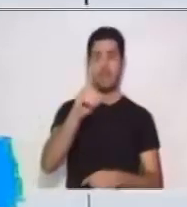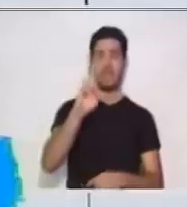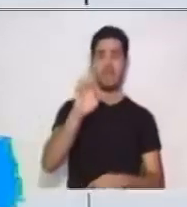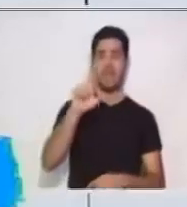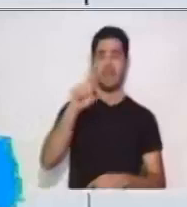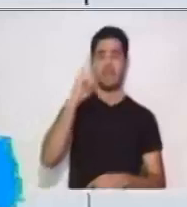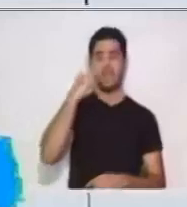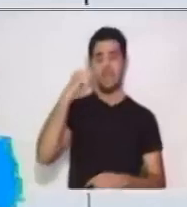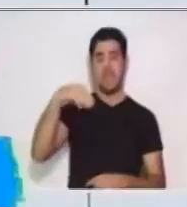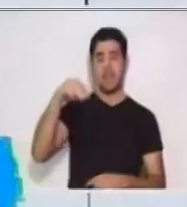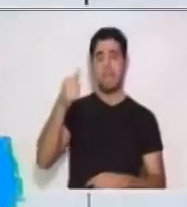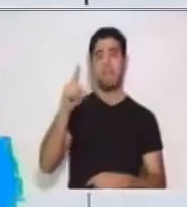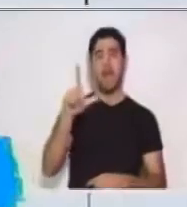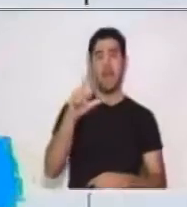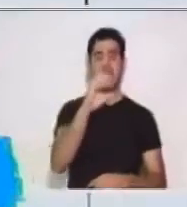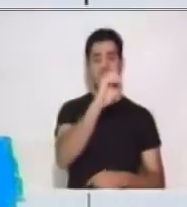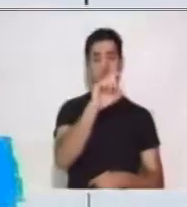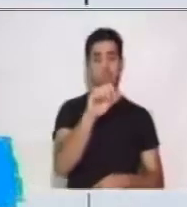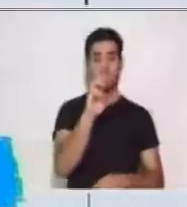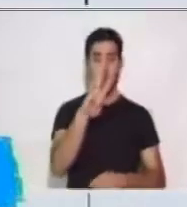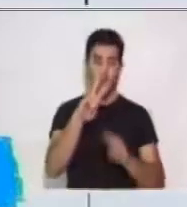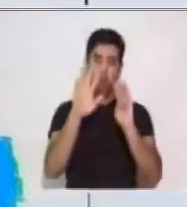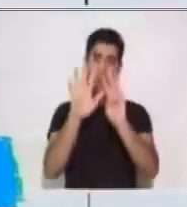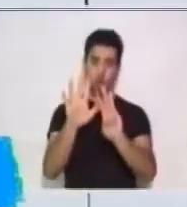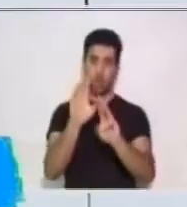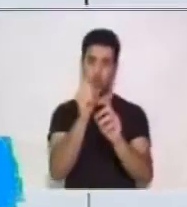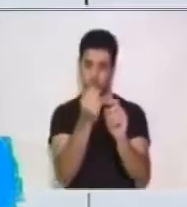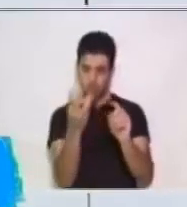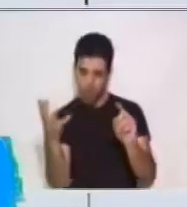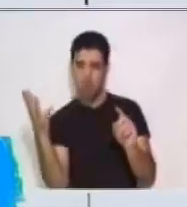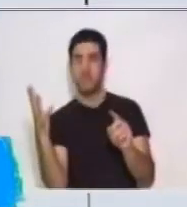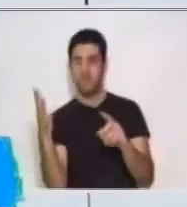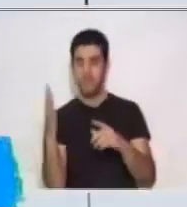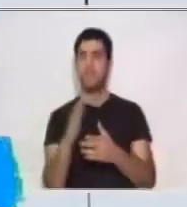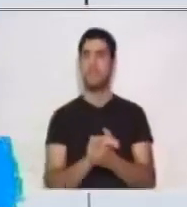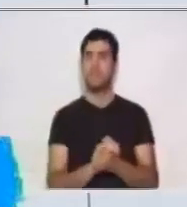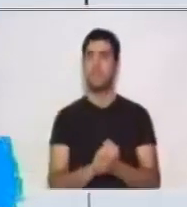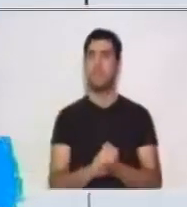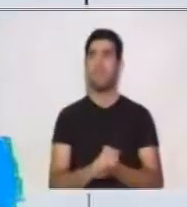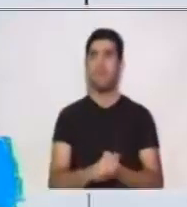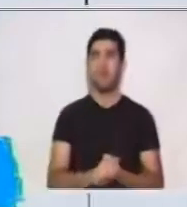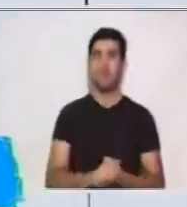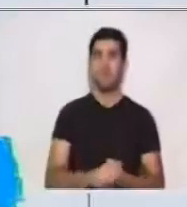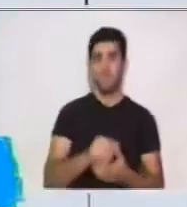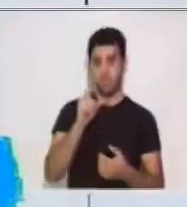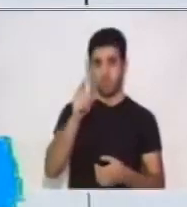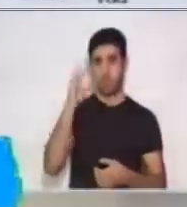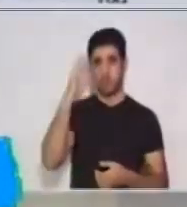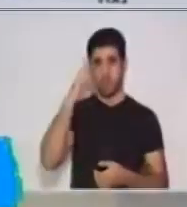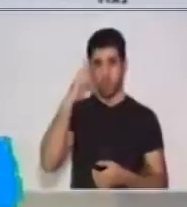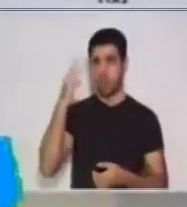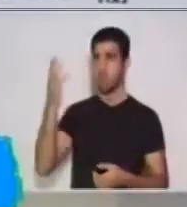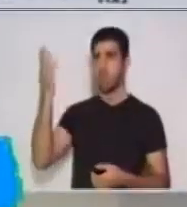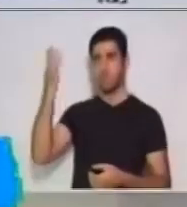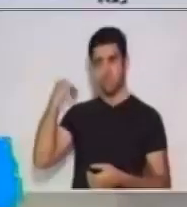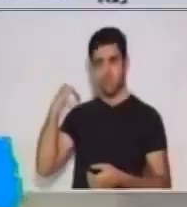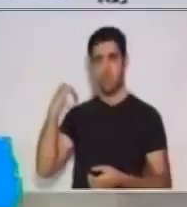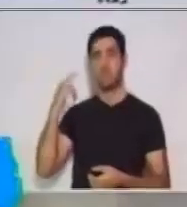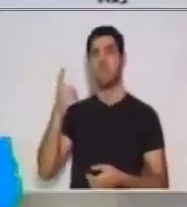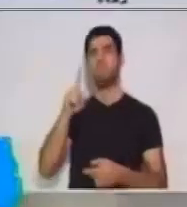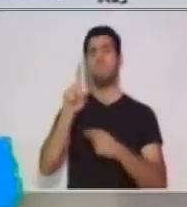entonces que en nuestro problema lo que teníamos era que encontrar cuánto era el 80% de 200 personas que asistieron a